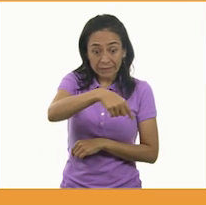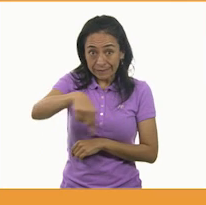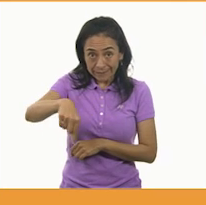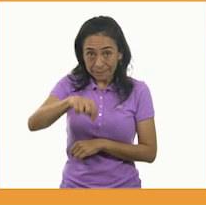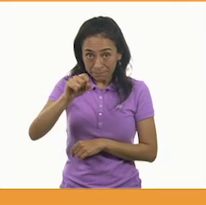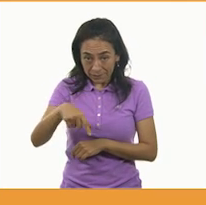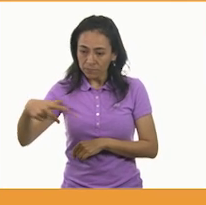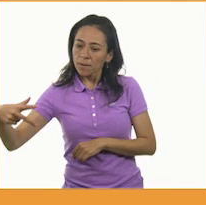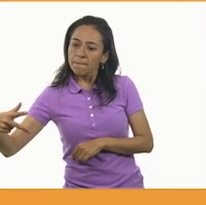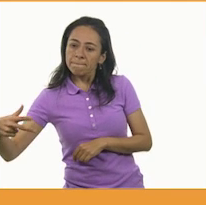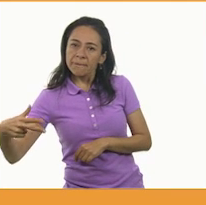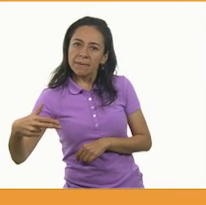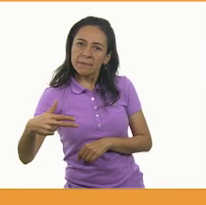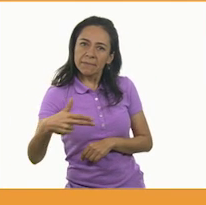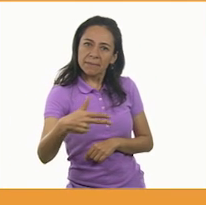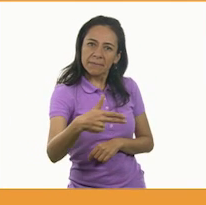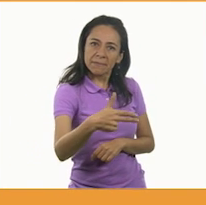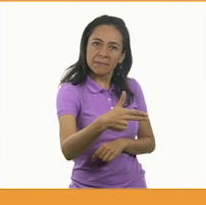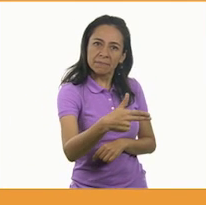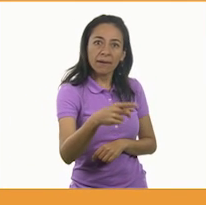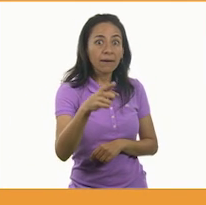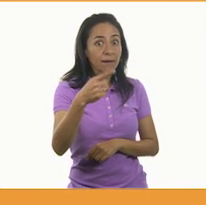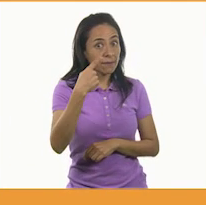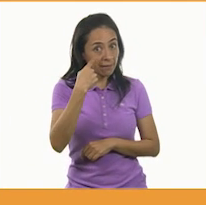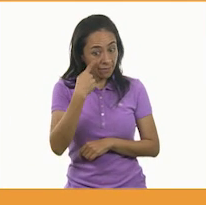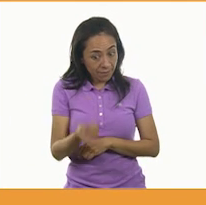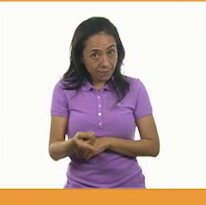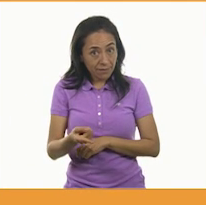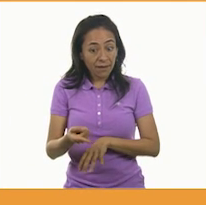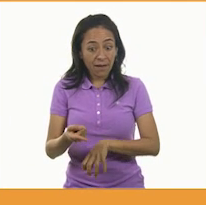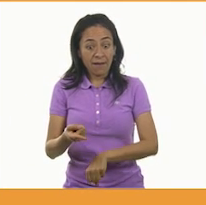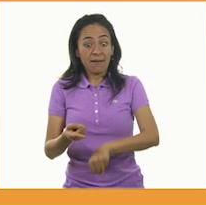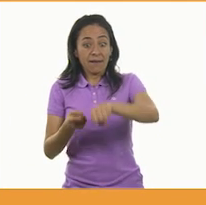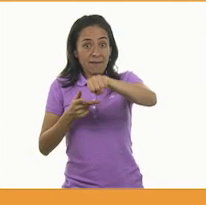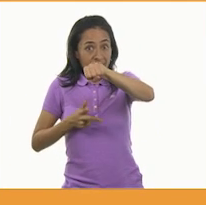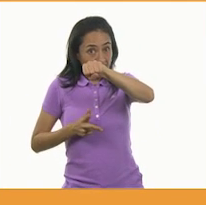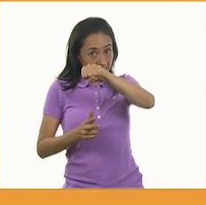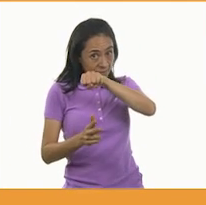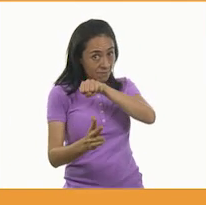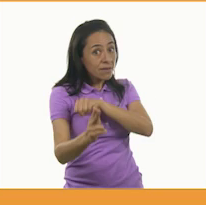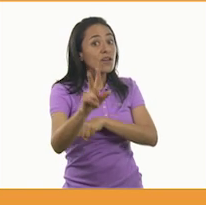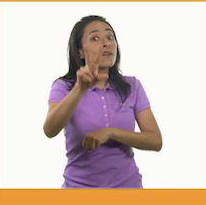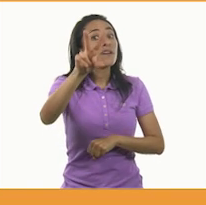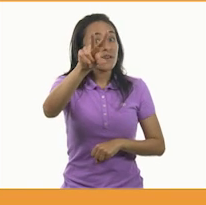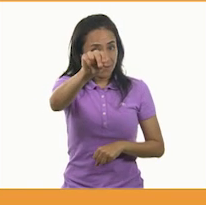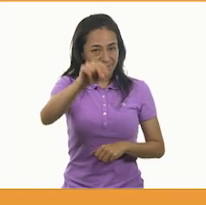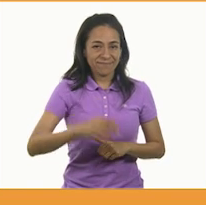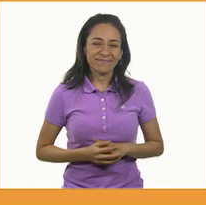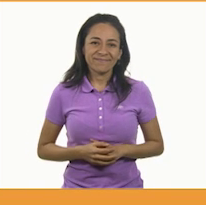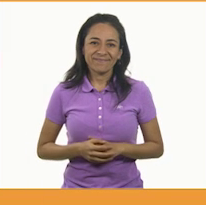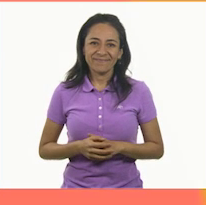marcaste. Asegúrate de cortar por fuera de la playera. No introduzcas las tijeras en ella.